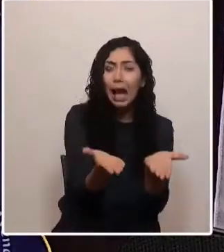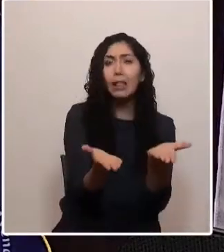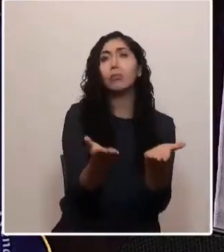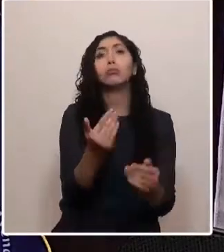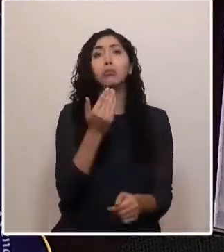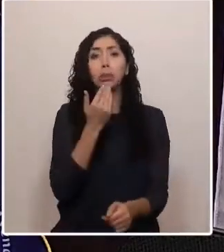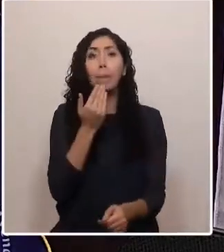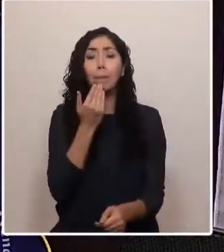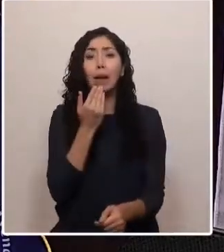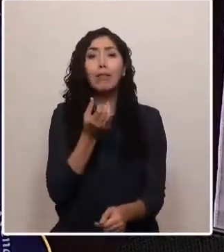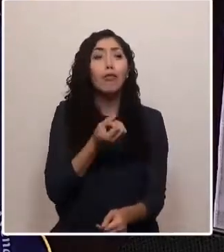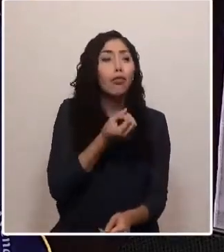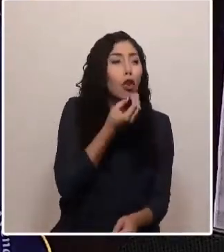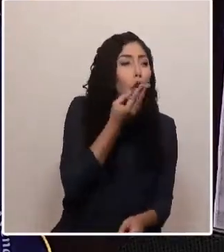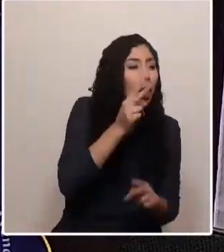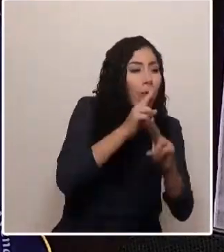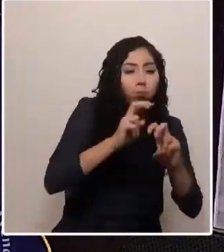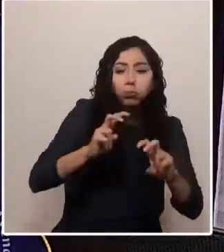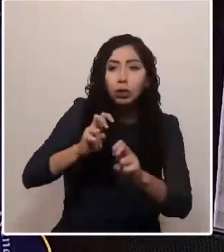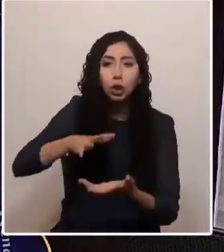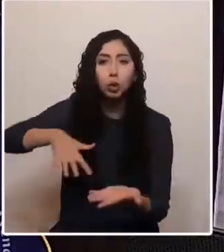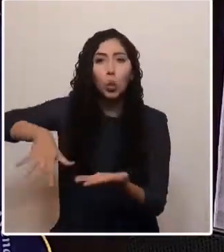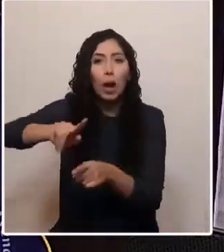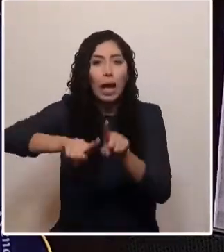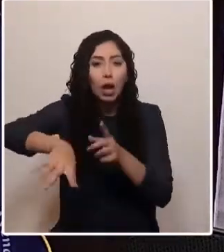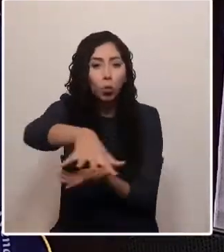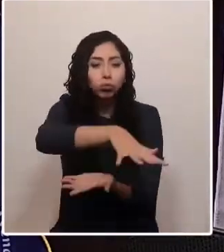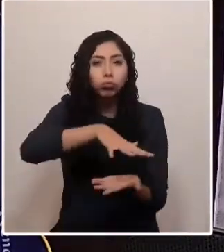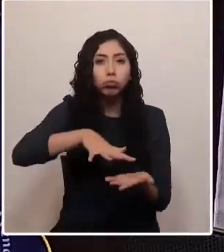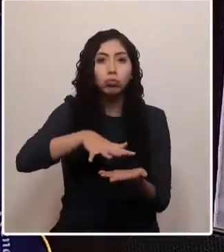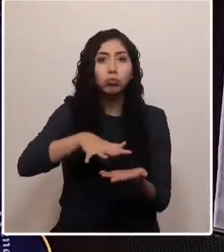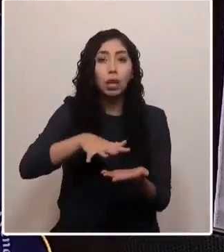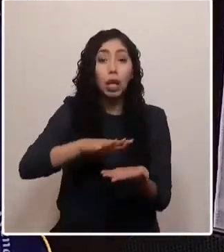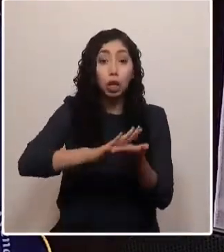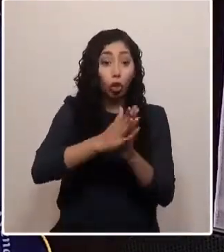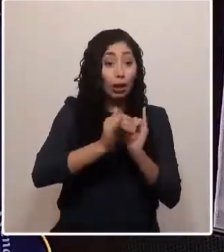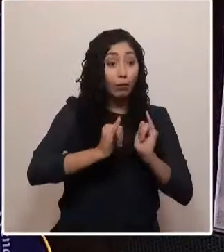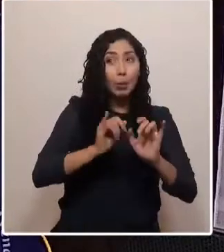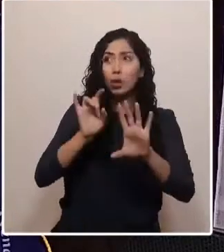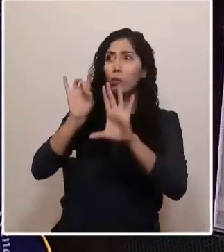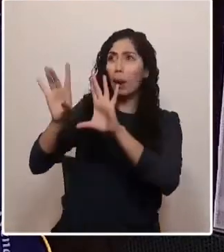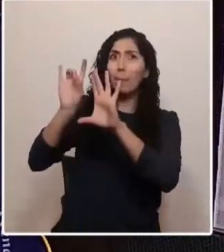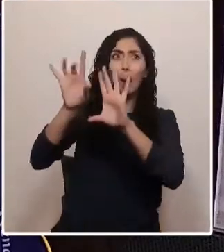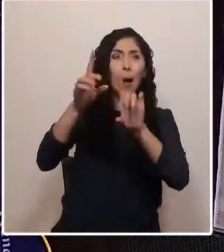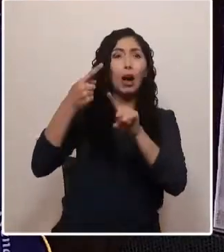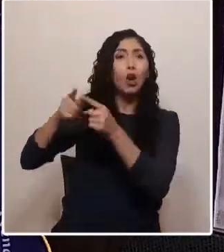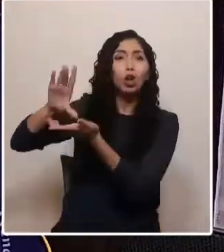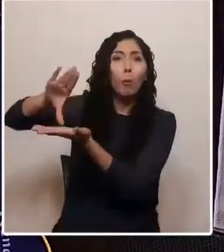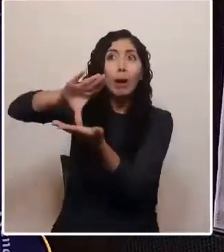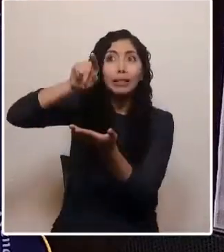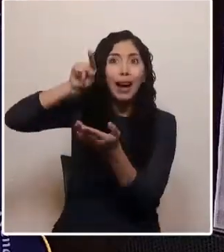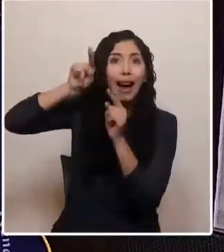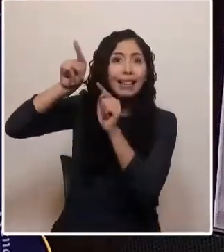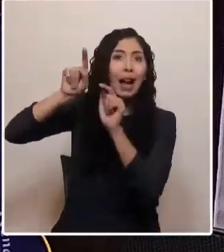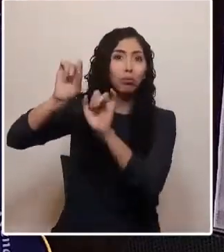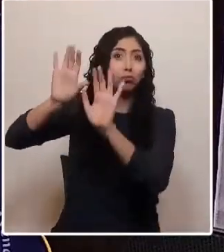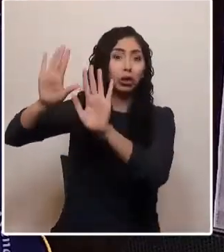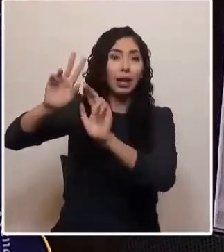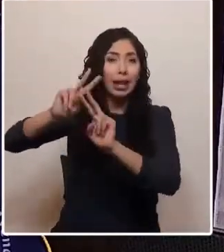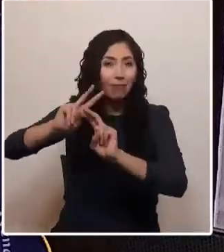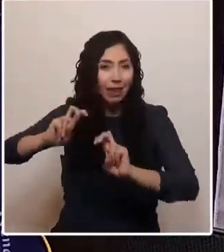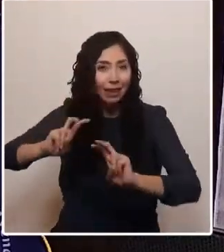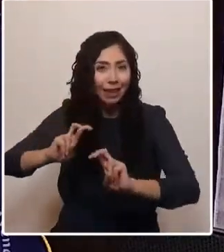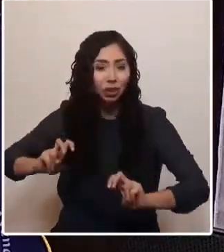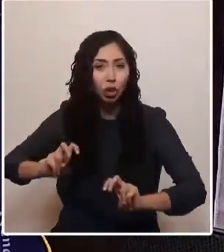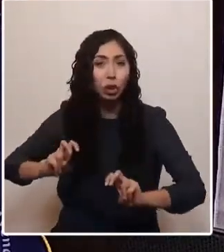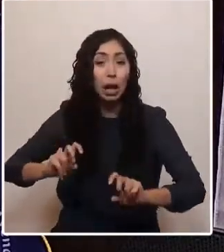muestras de flora, fauna y de suelos. El material colectado fue enviado a distintos países para ser investigados. En la misma isla se entrenaron a jóvenes